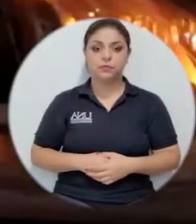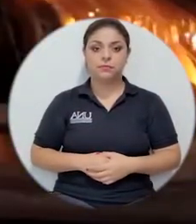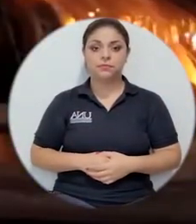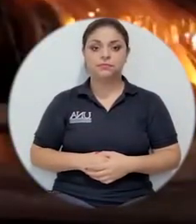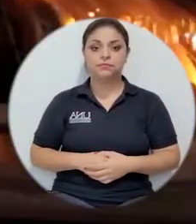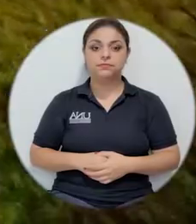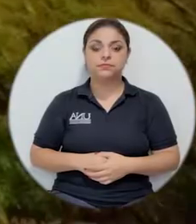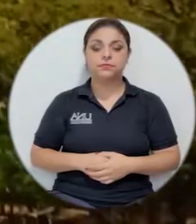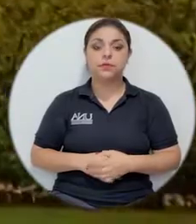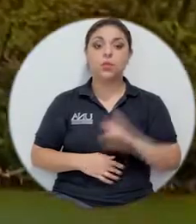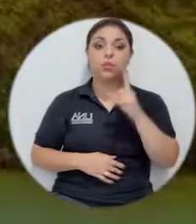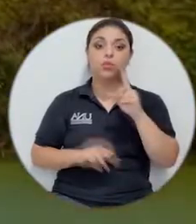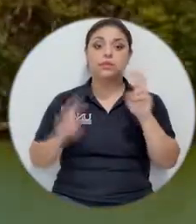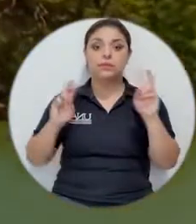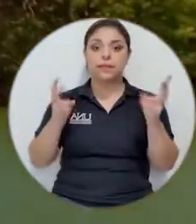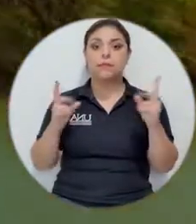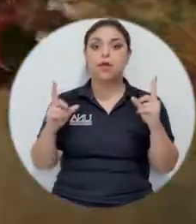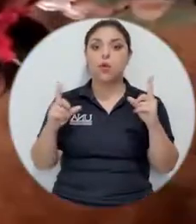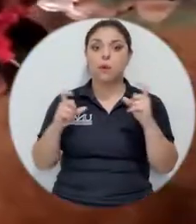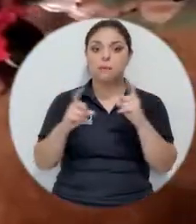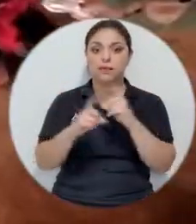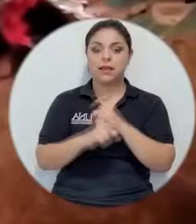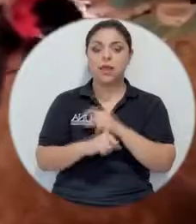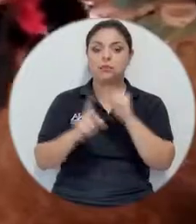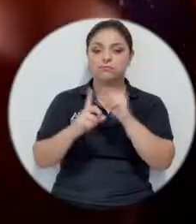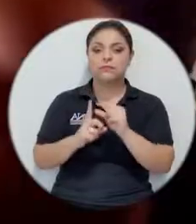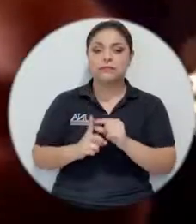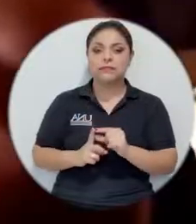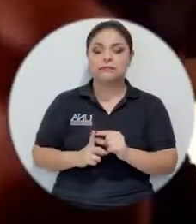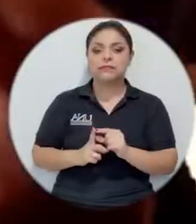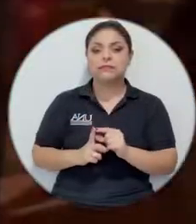Entonces es un tema complicado en términos, y creo